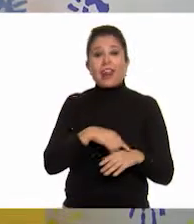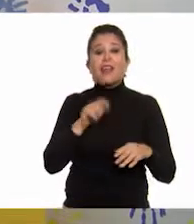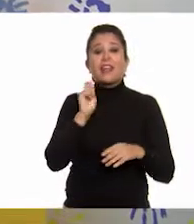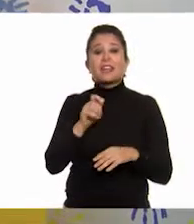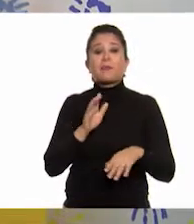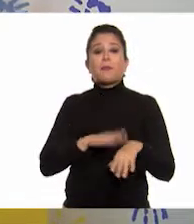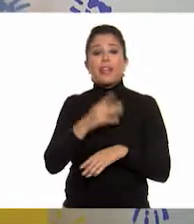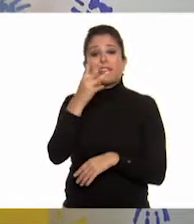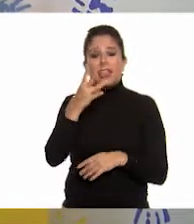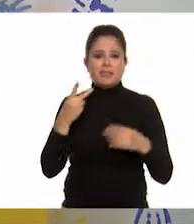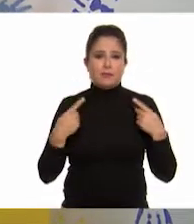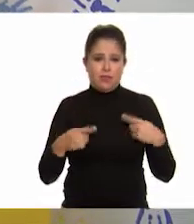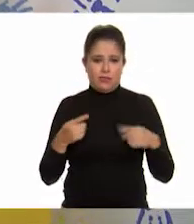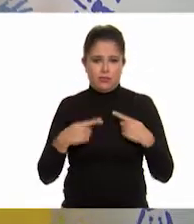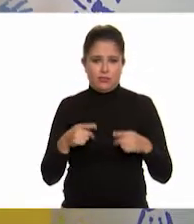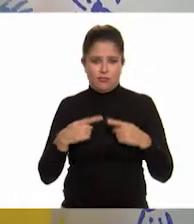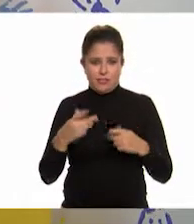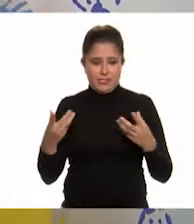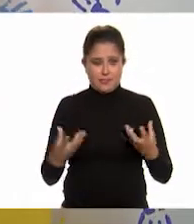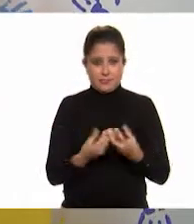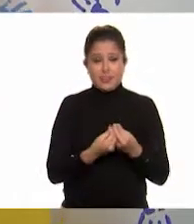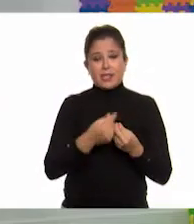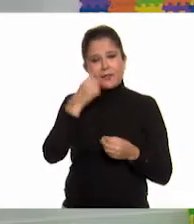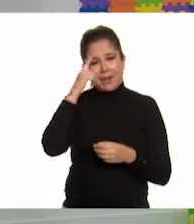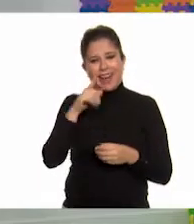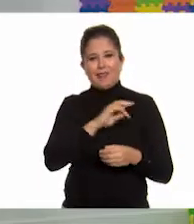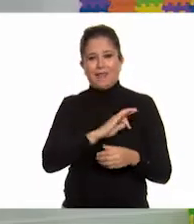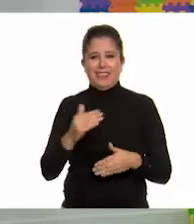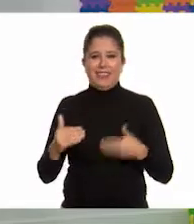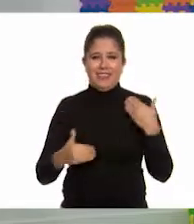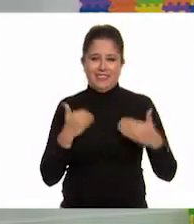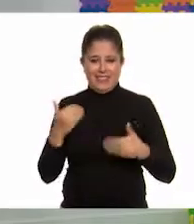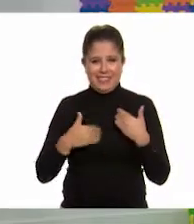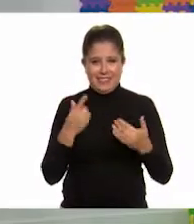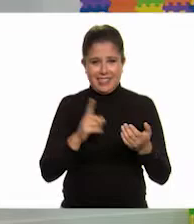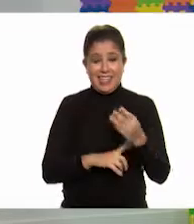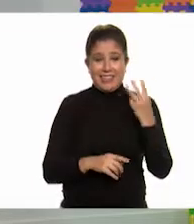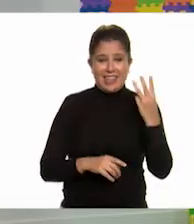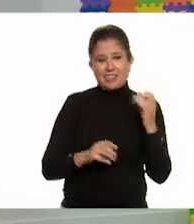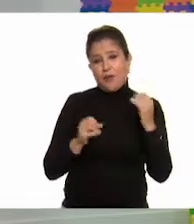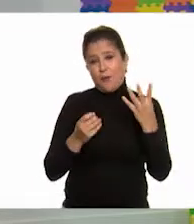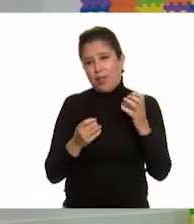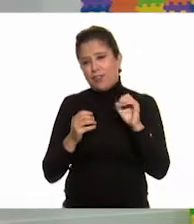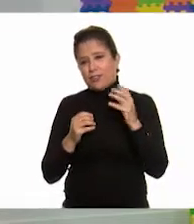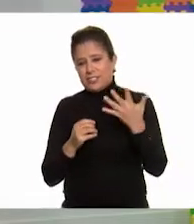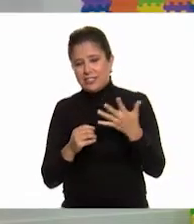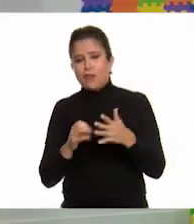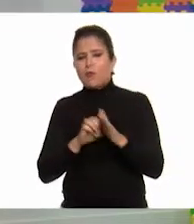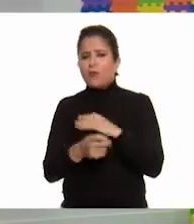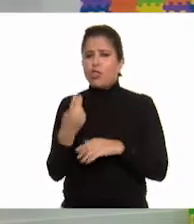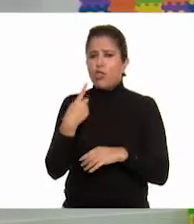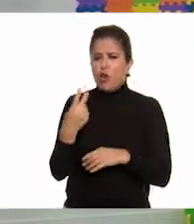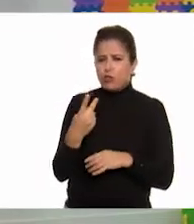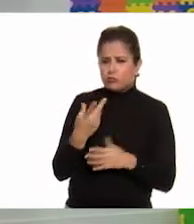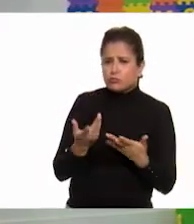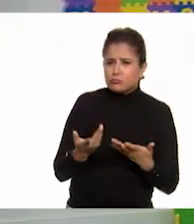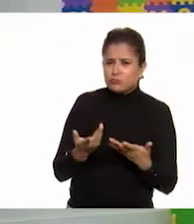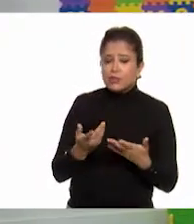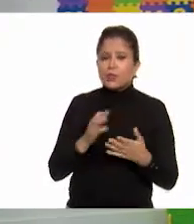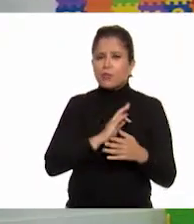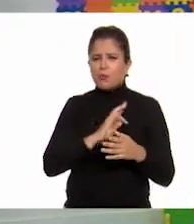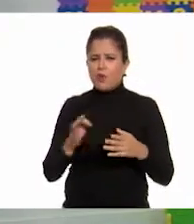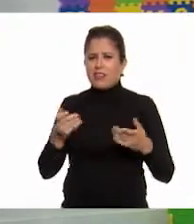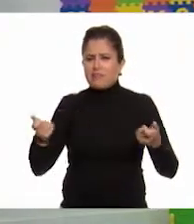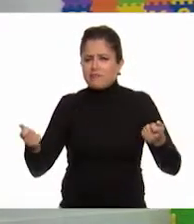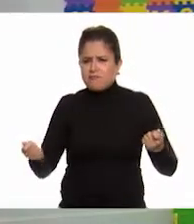de 3 personas, para que sea más divertido. Tres, cuatro, cinco. Si somos 2 personas, podríamos trabajar con los